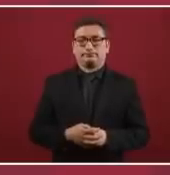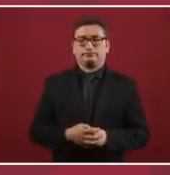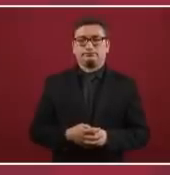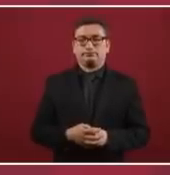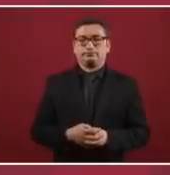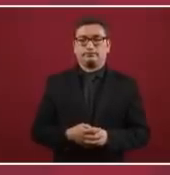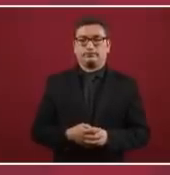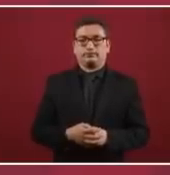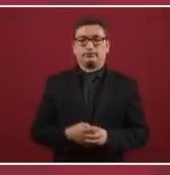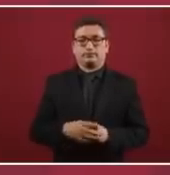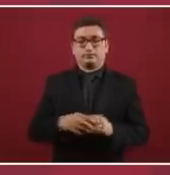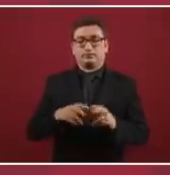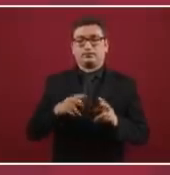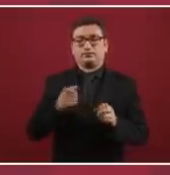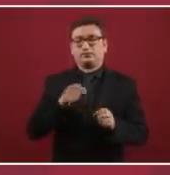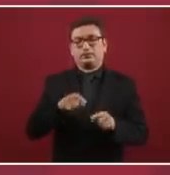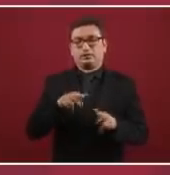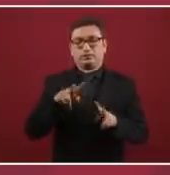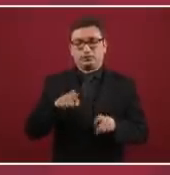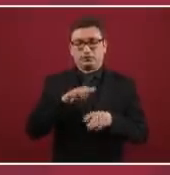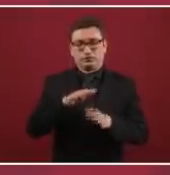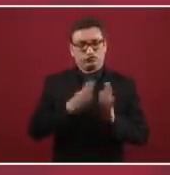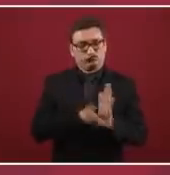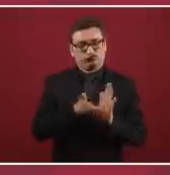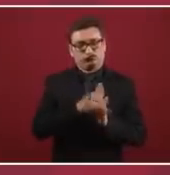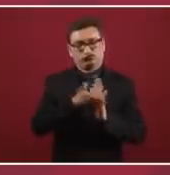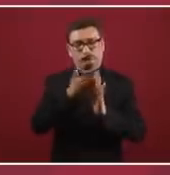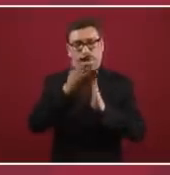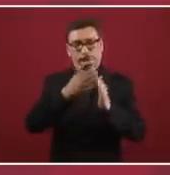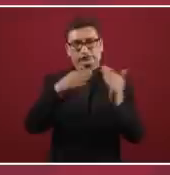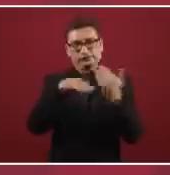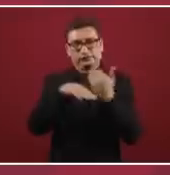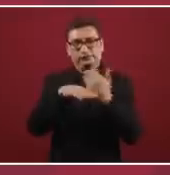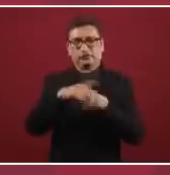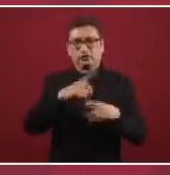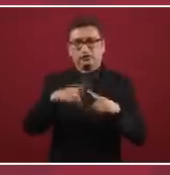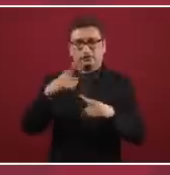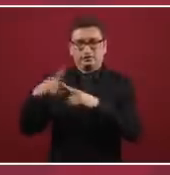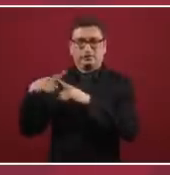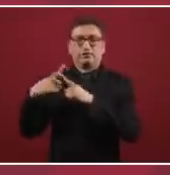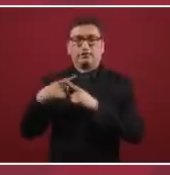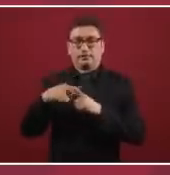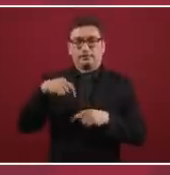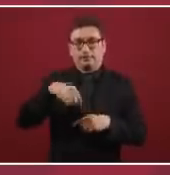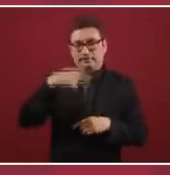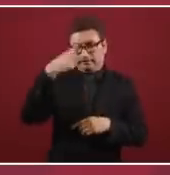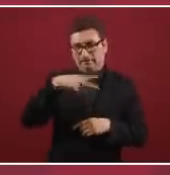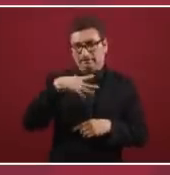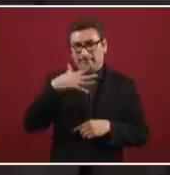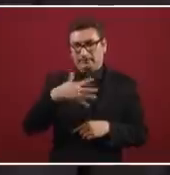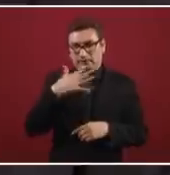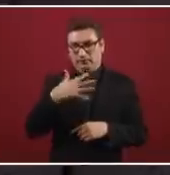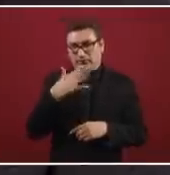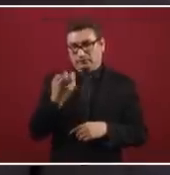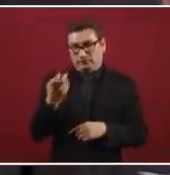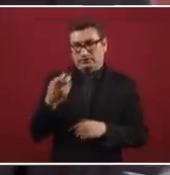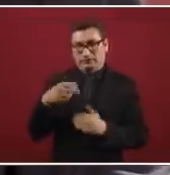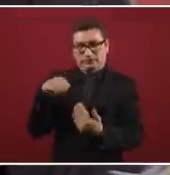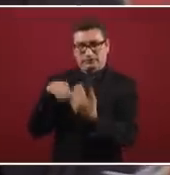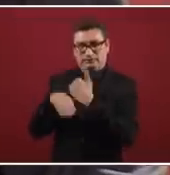sobre las obras públicas y la corrupción en México. ¿Sí? Esa carretera